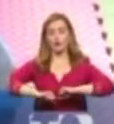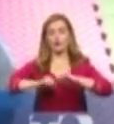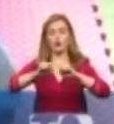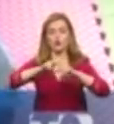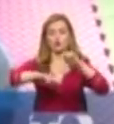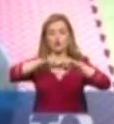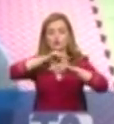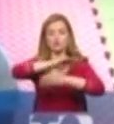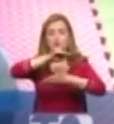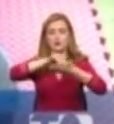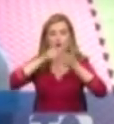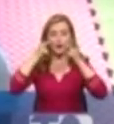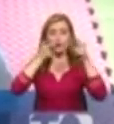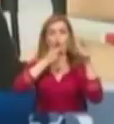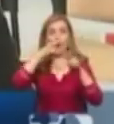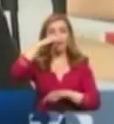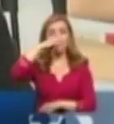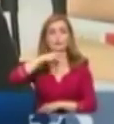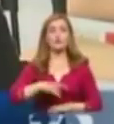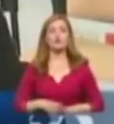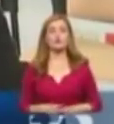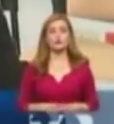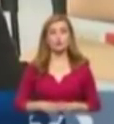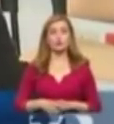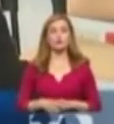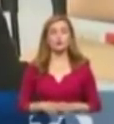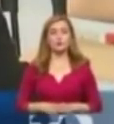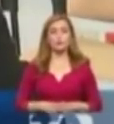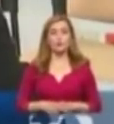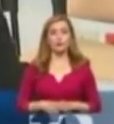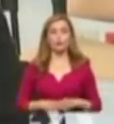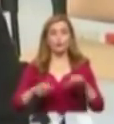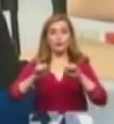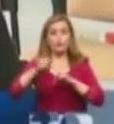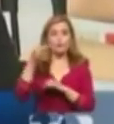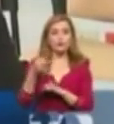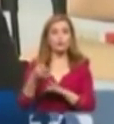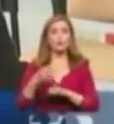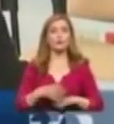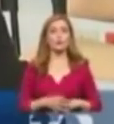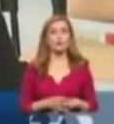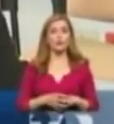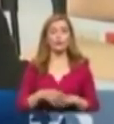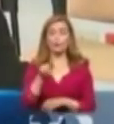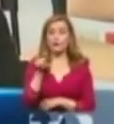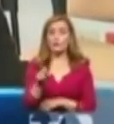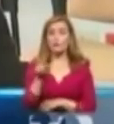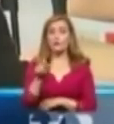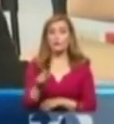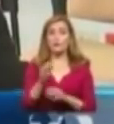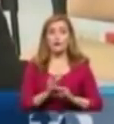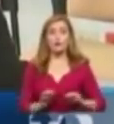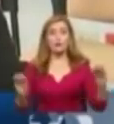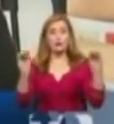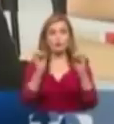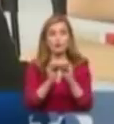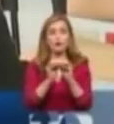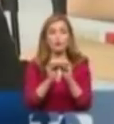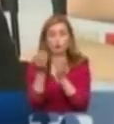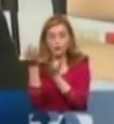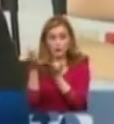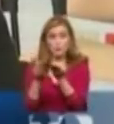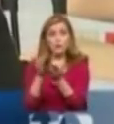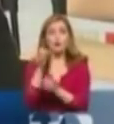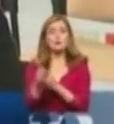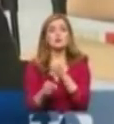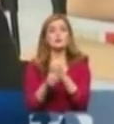extender la cobertura de los guaguacentros. Para que esta demanda se pueda cumplir, era necesario aumentar un poco el